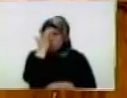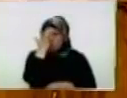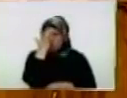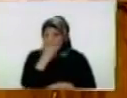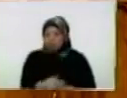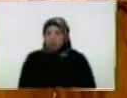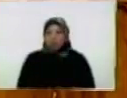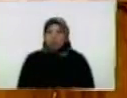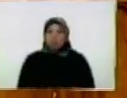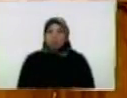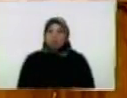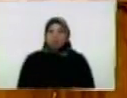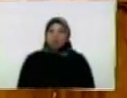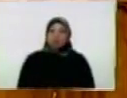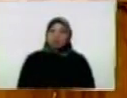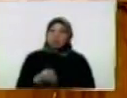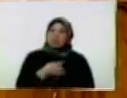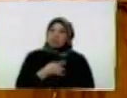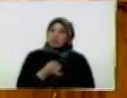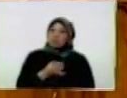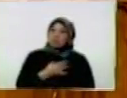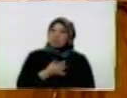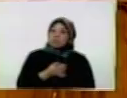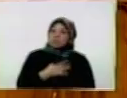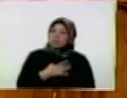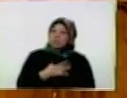para uno tiene muchas connotaciones.